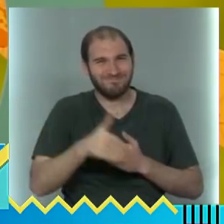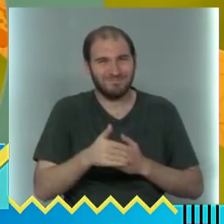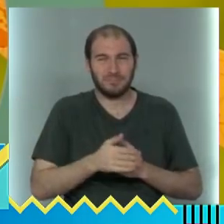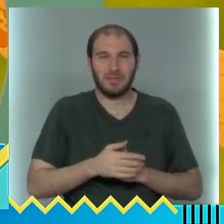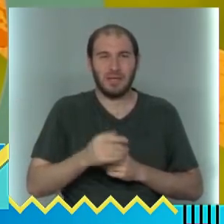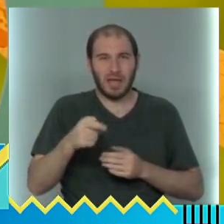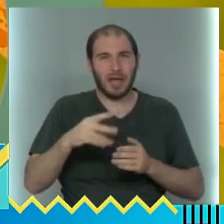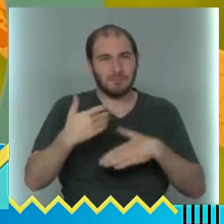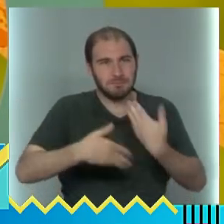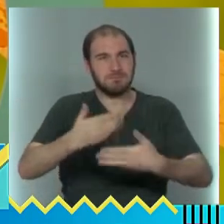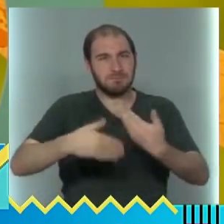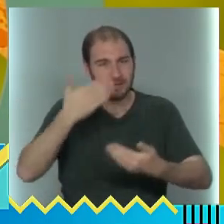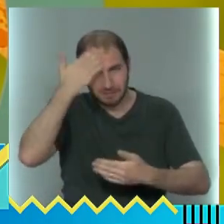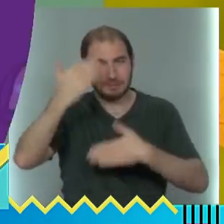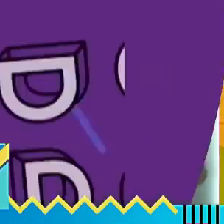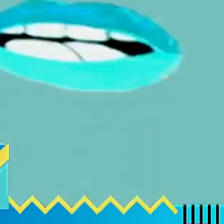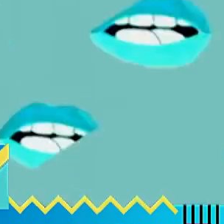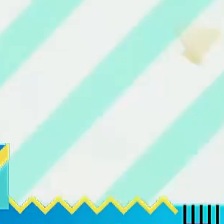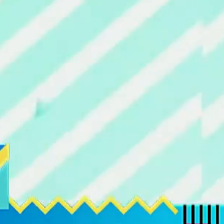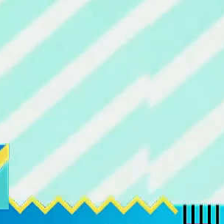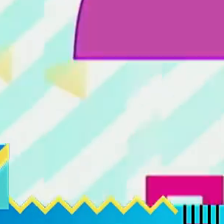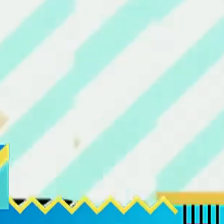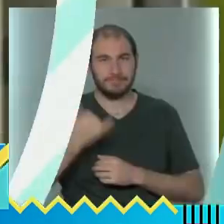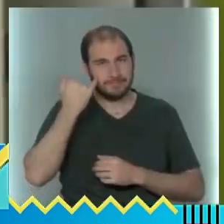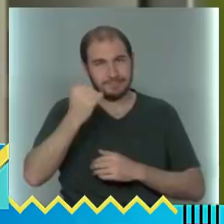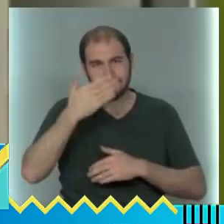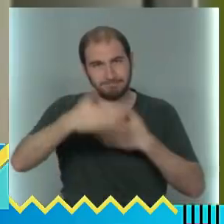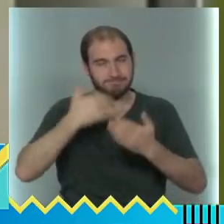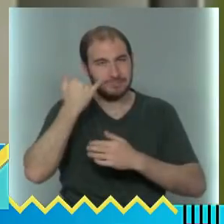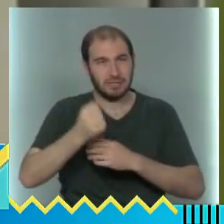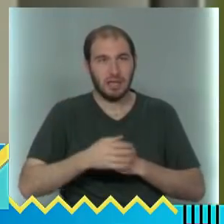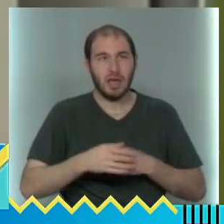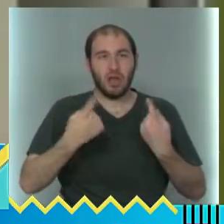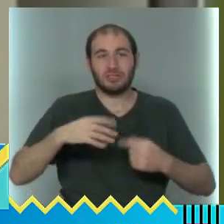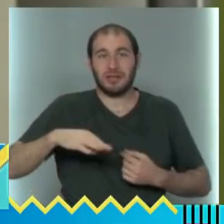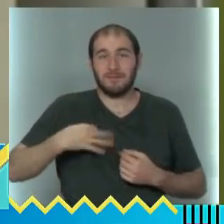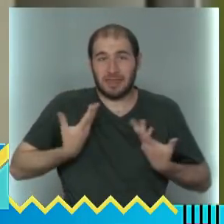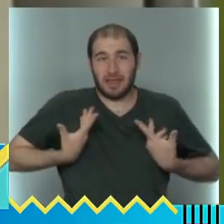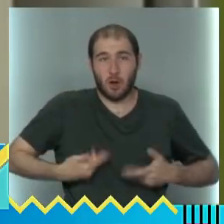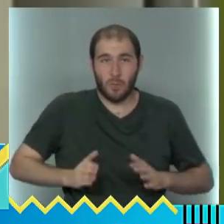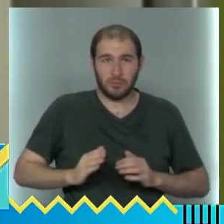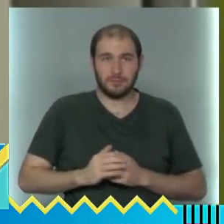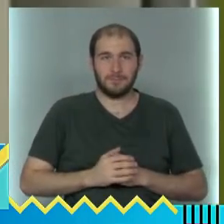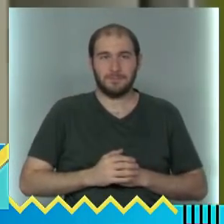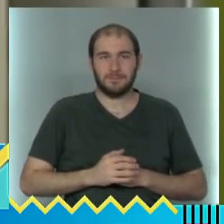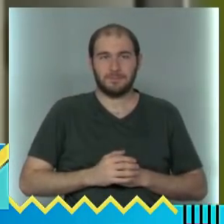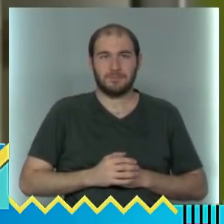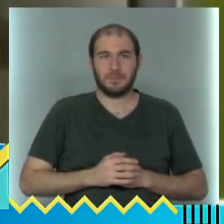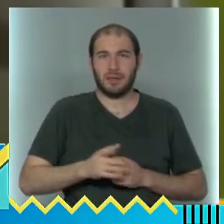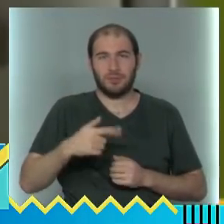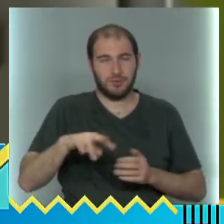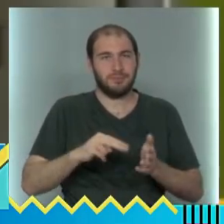con alguna progresión de la enfermedad donde ya hay actividades de la vida diaria que